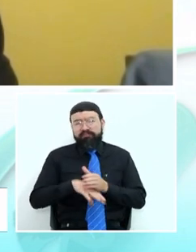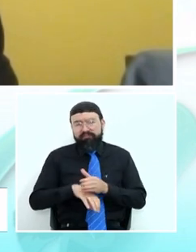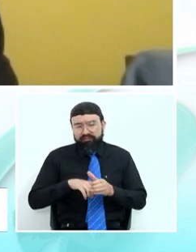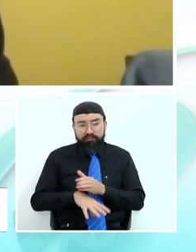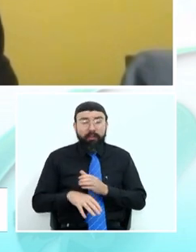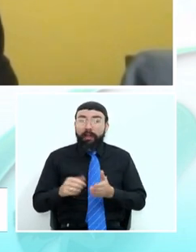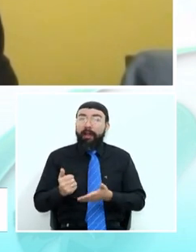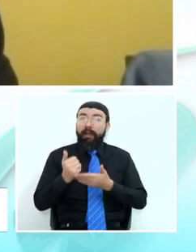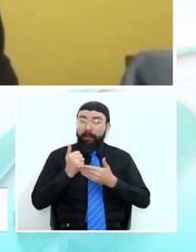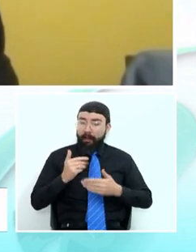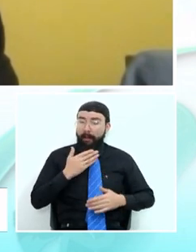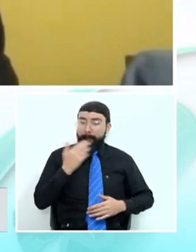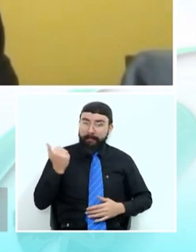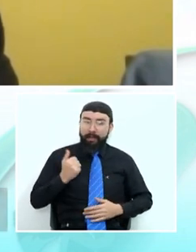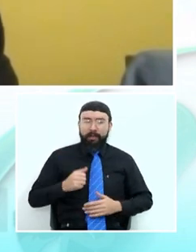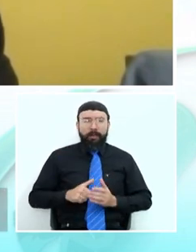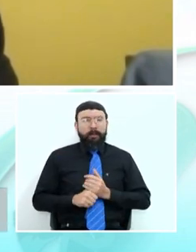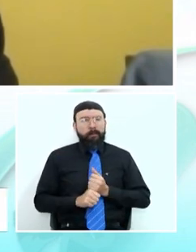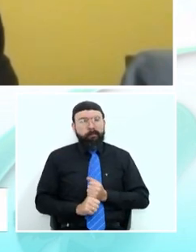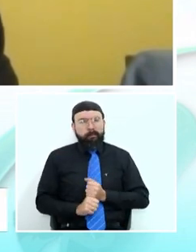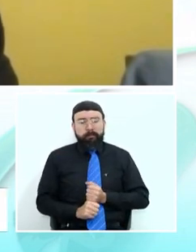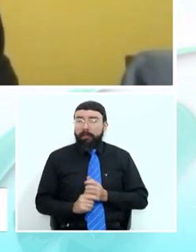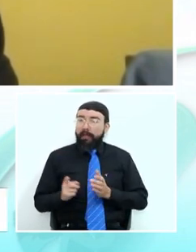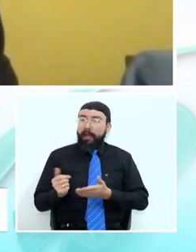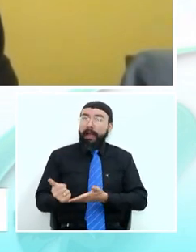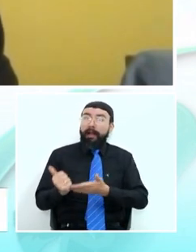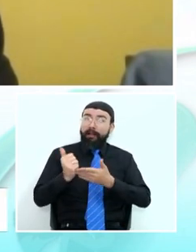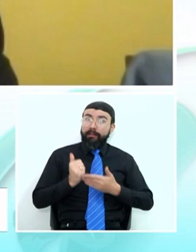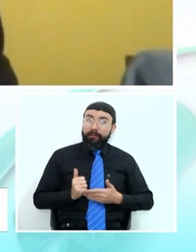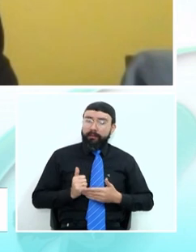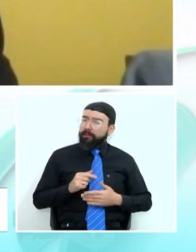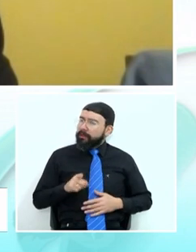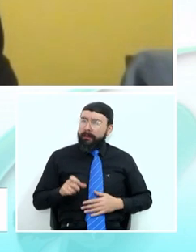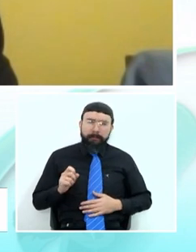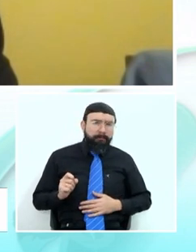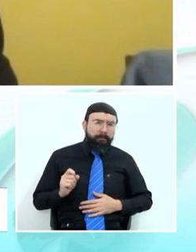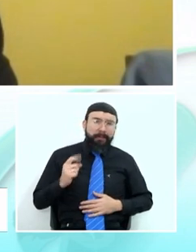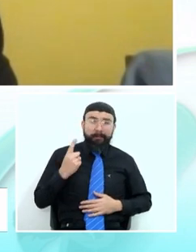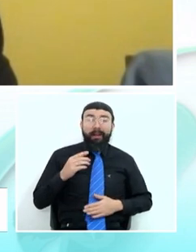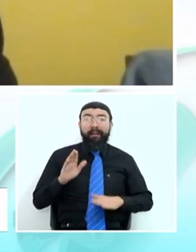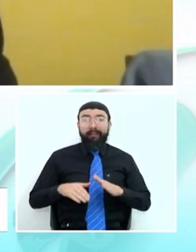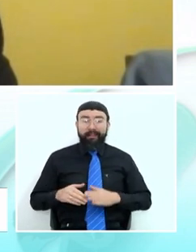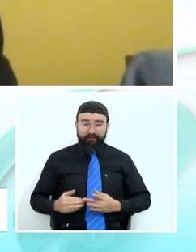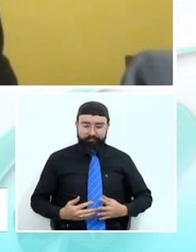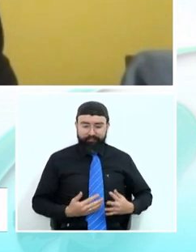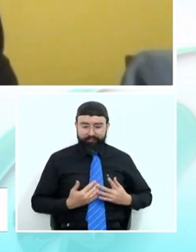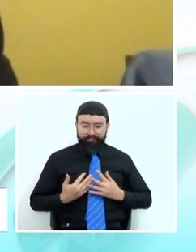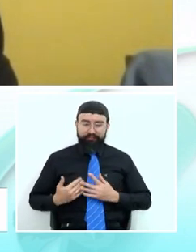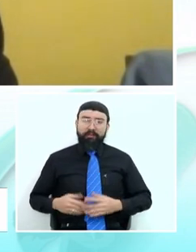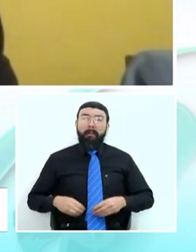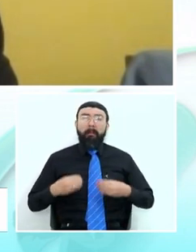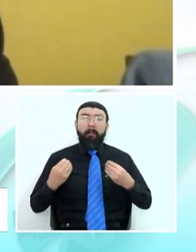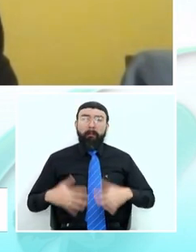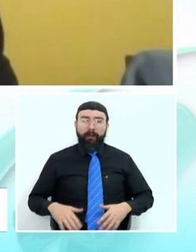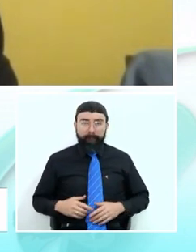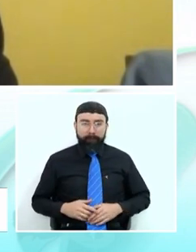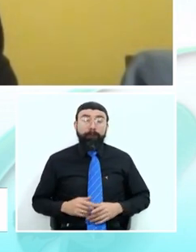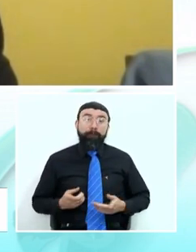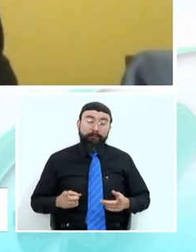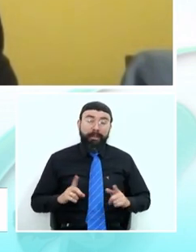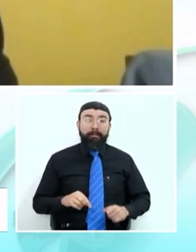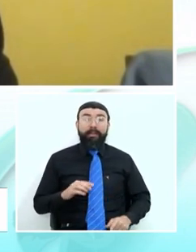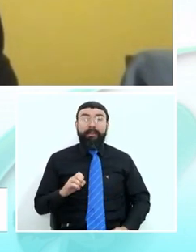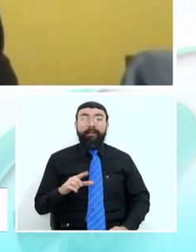el estreñimiento, pues lo primero que se pierde es la microbiota y lo segundo que se pierde son los electrolitos. Por lo